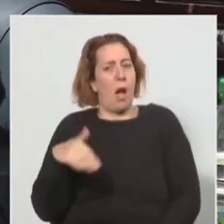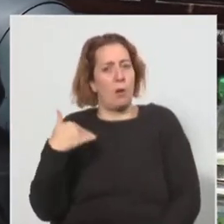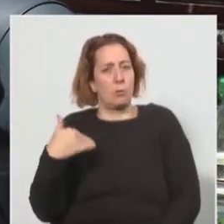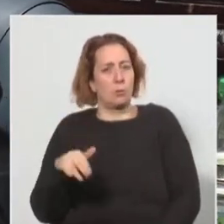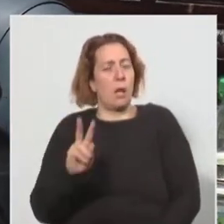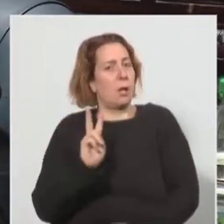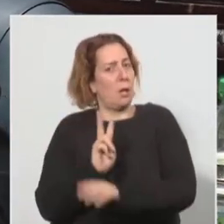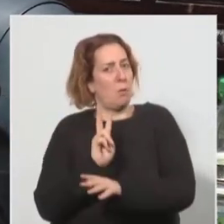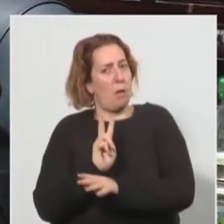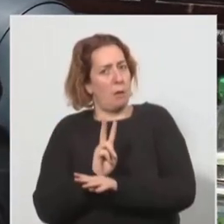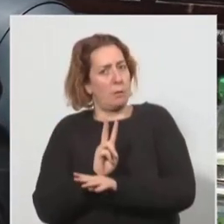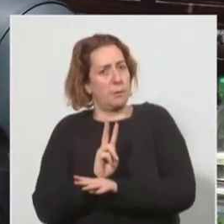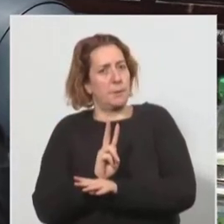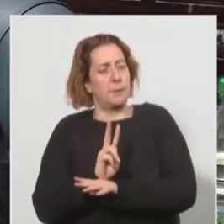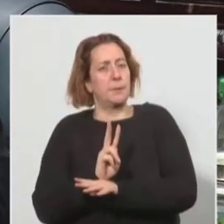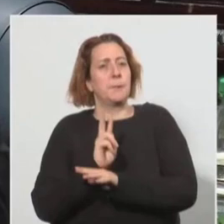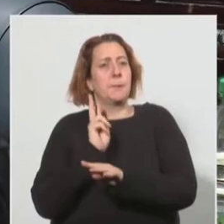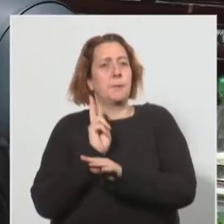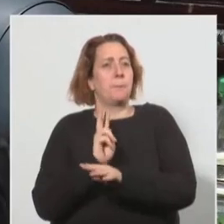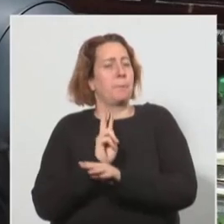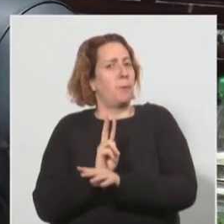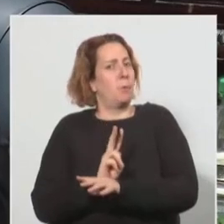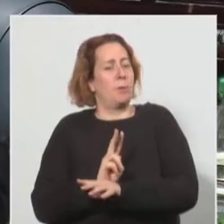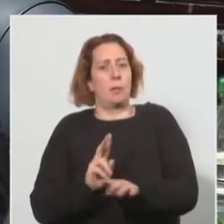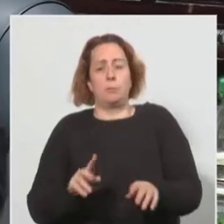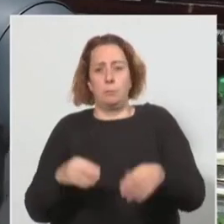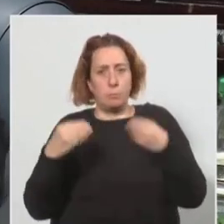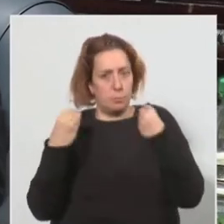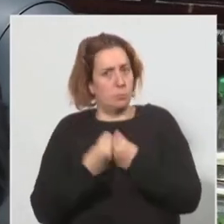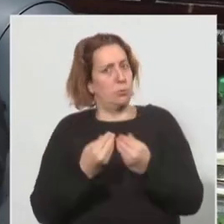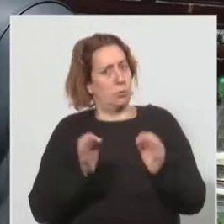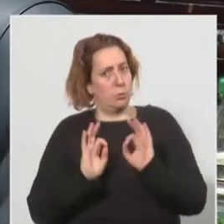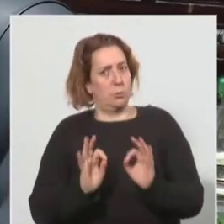a cuidar como el oro.